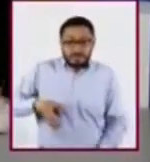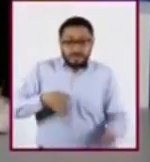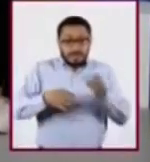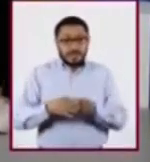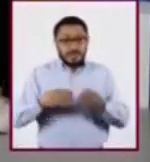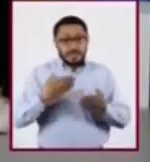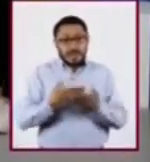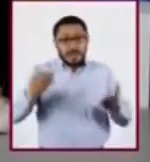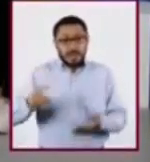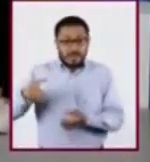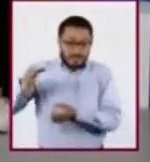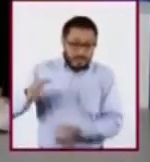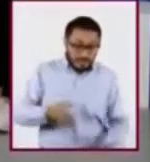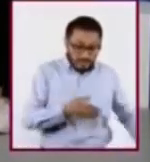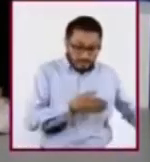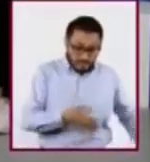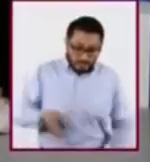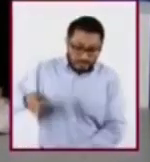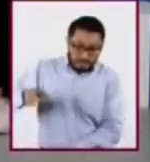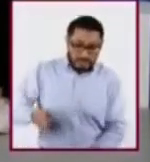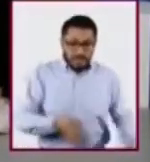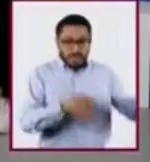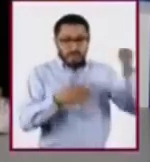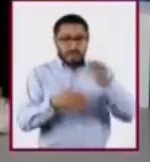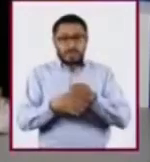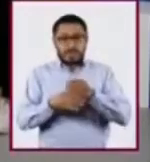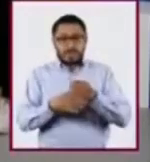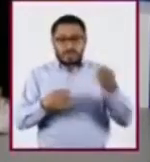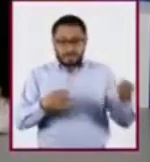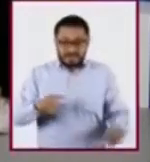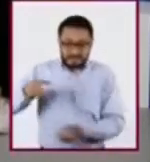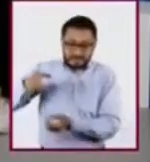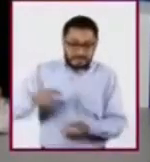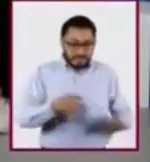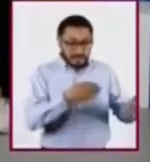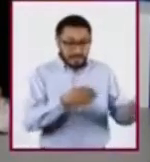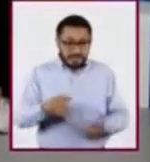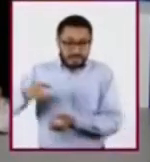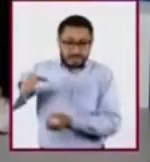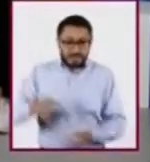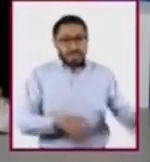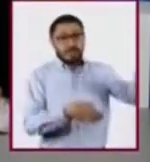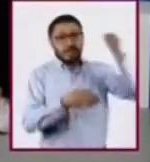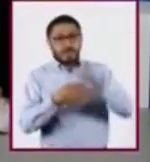Balanceo y encesto. Muy bien, otra vez.